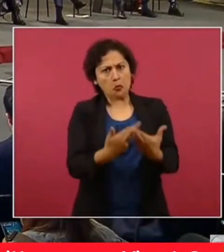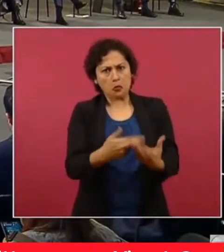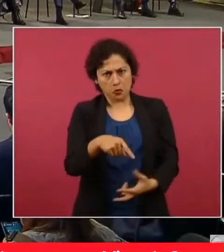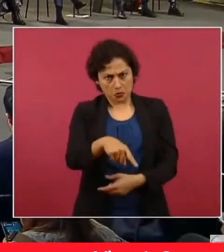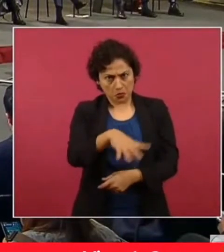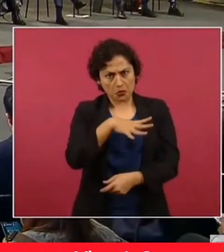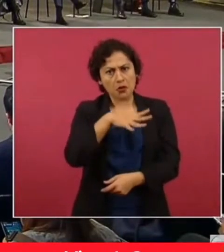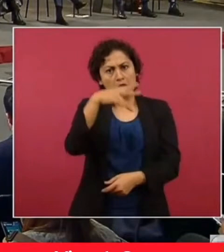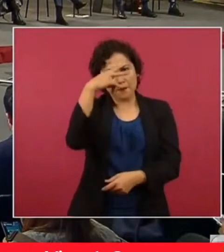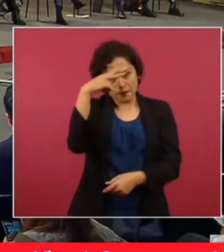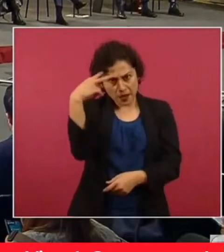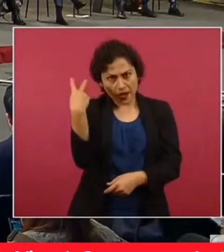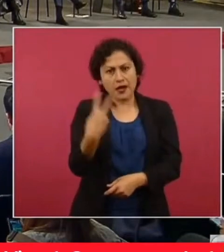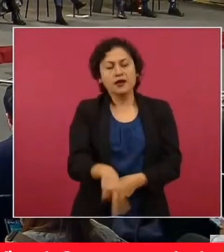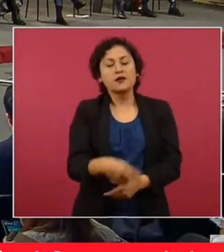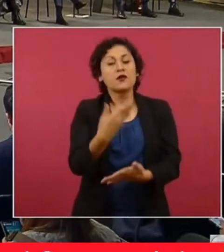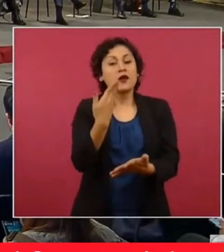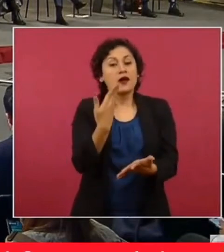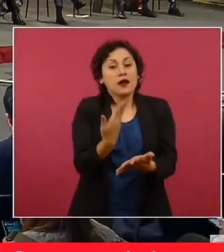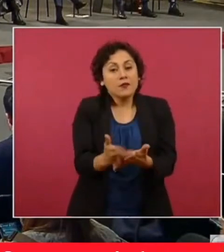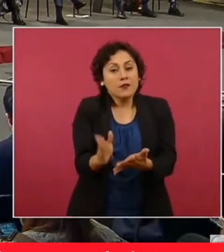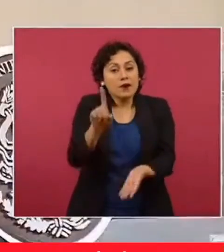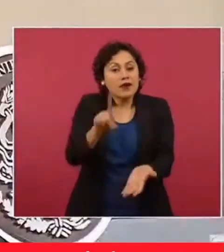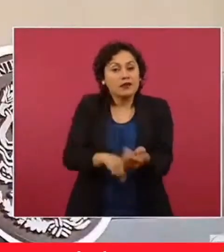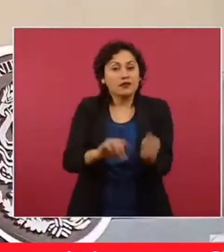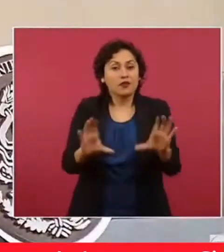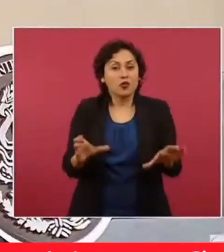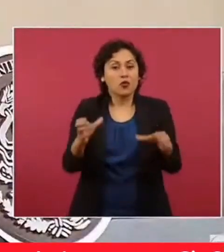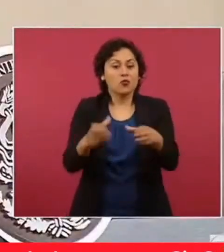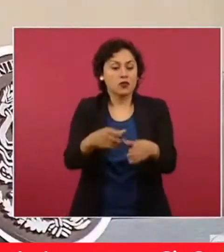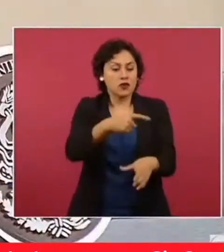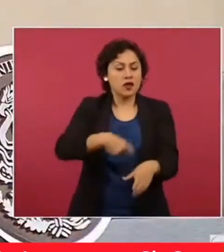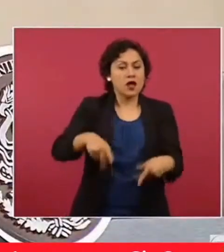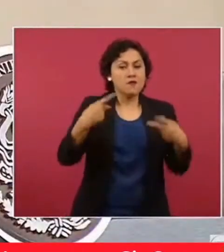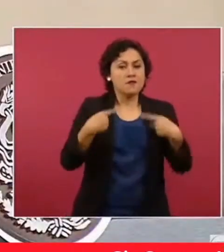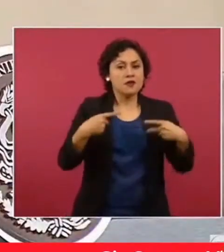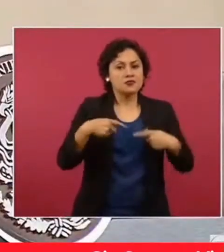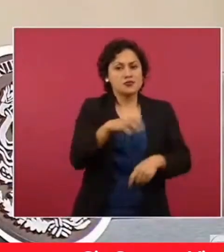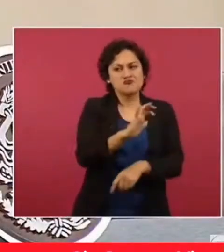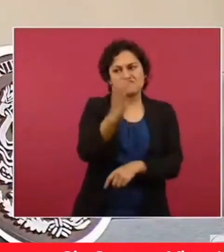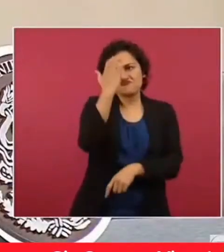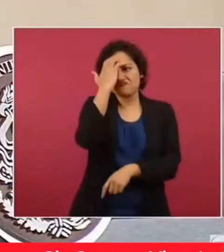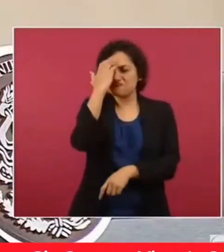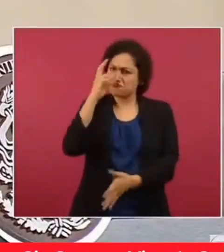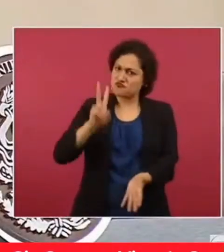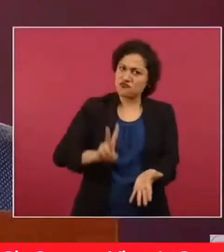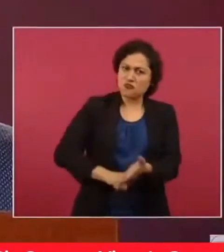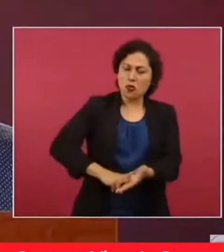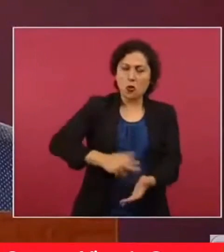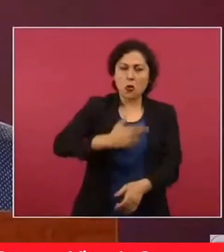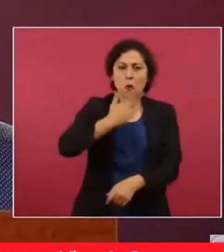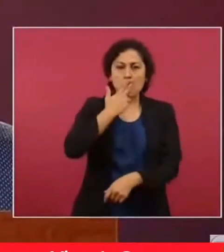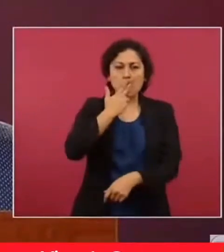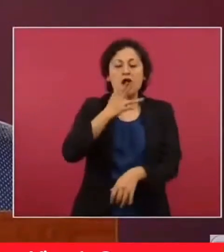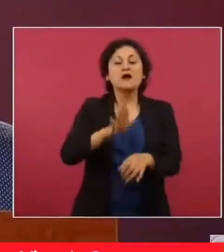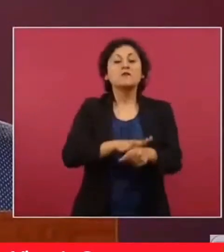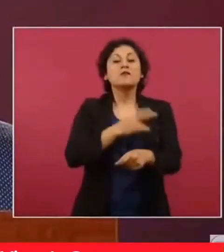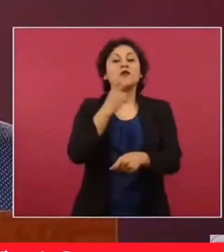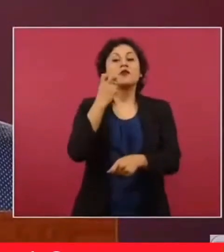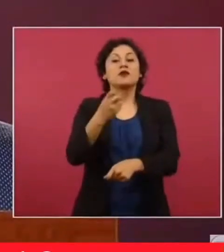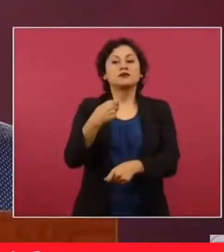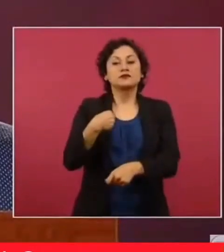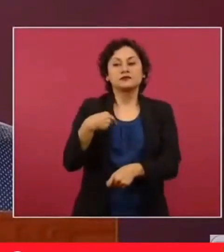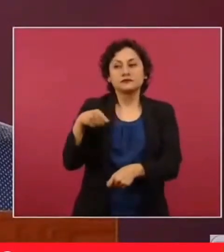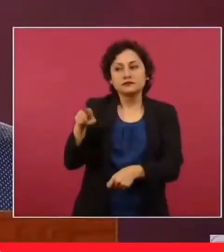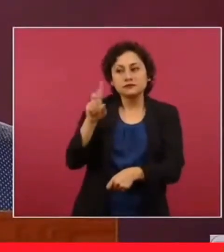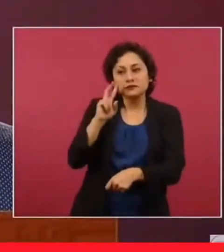es reconocido por las comunidades. Por eso me parece importante el anuncio que ha hecho la secretaria, en el